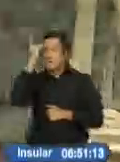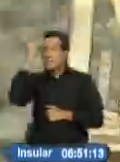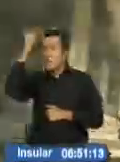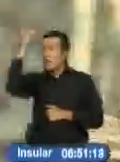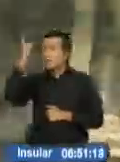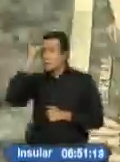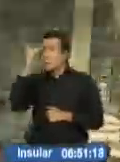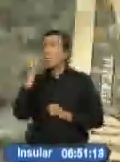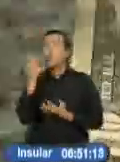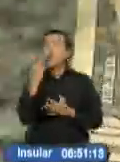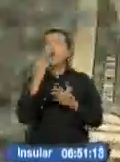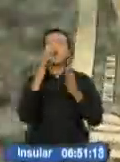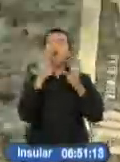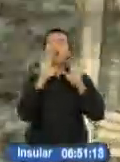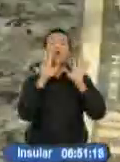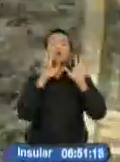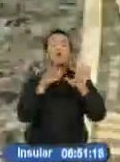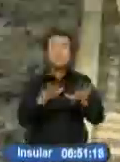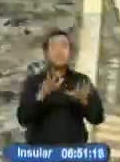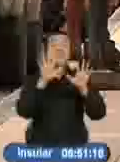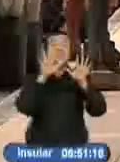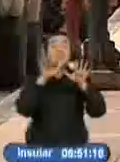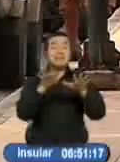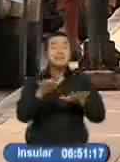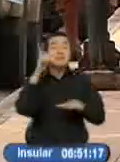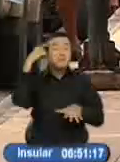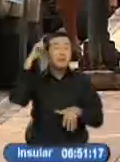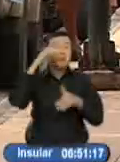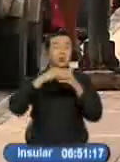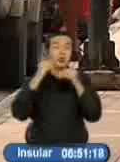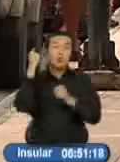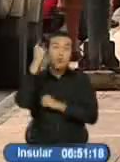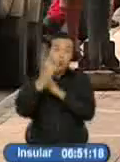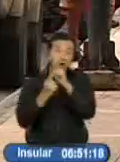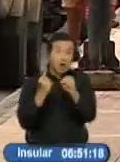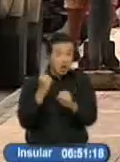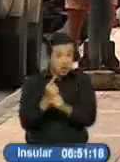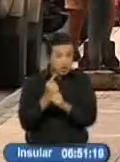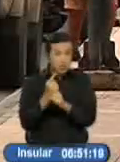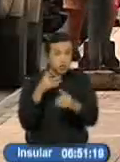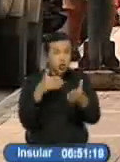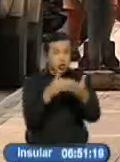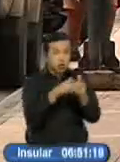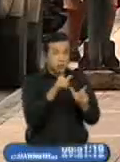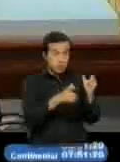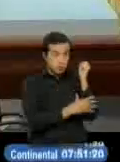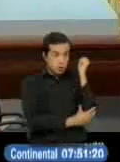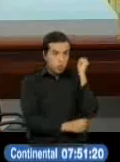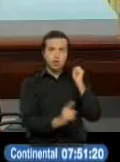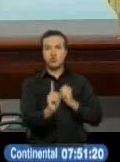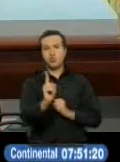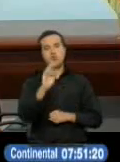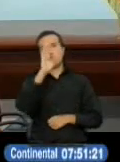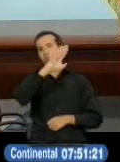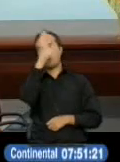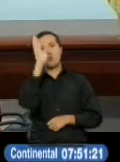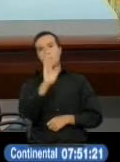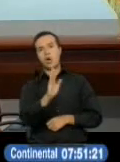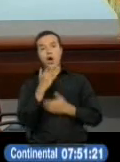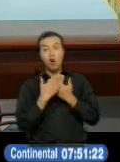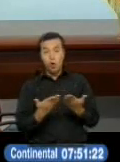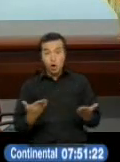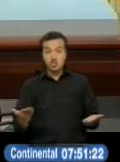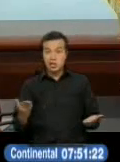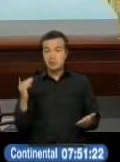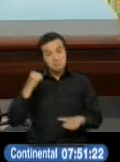de entre 8 y 10 mil millones de dólares anuales, pero que todo esto se realizará sin afectar a los grupos más vulnerables. Nunca promoveremos